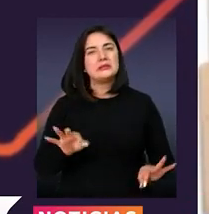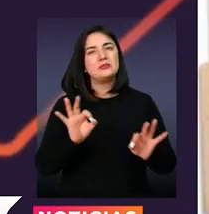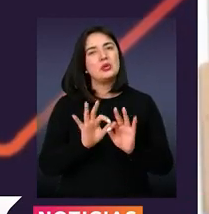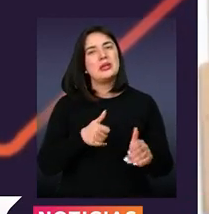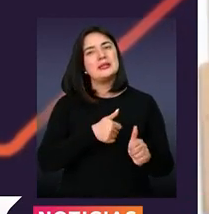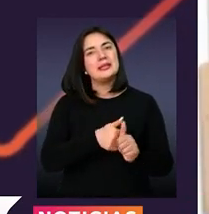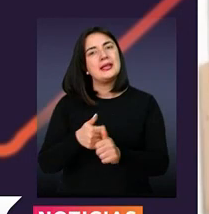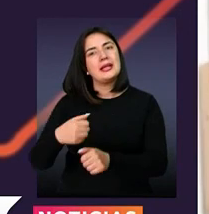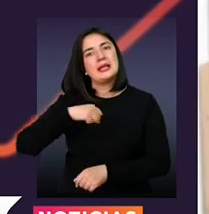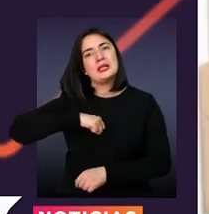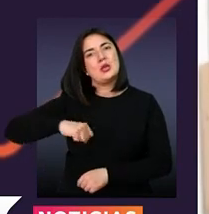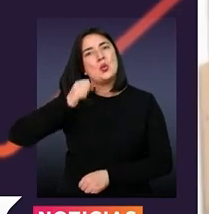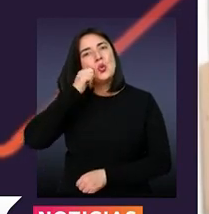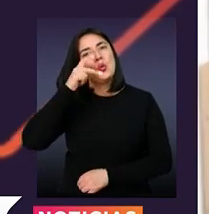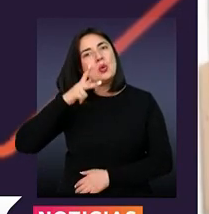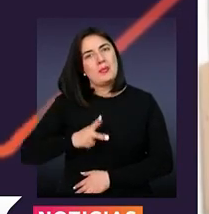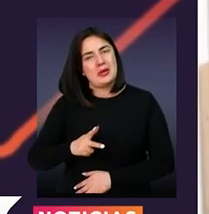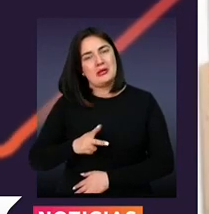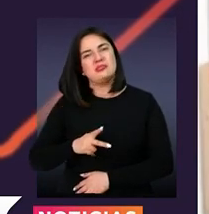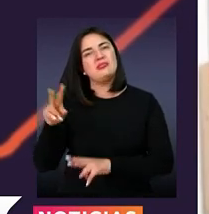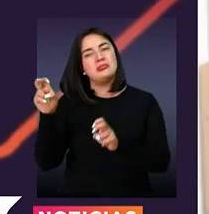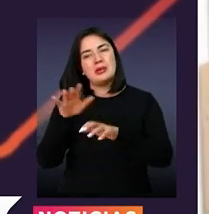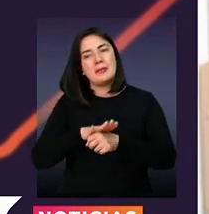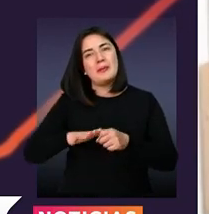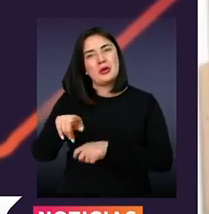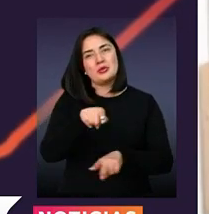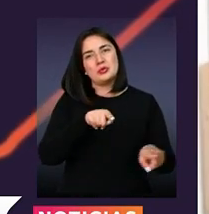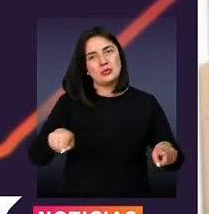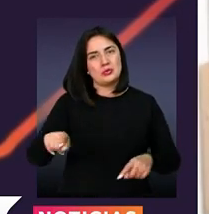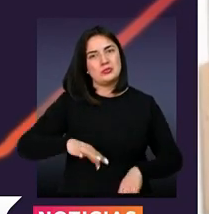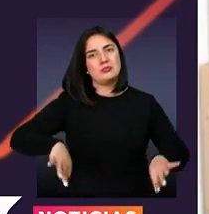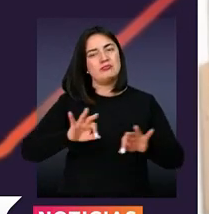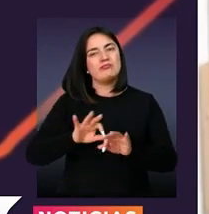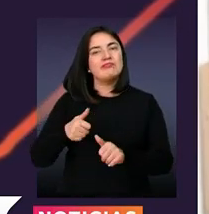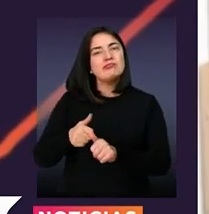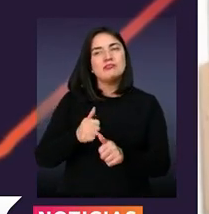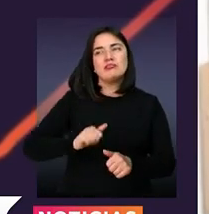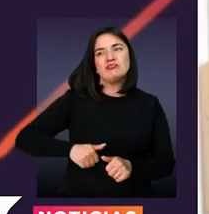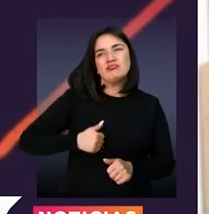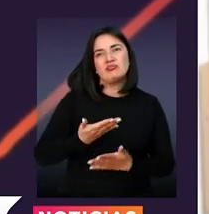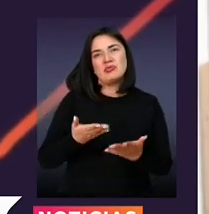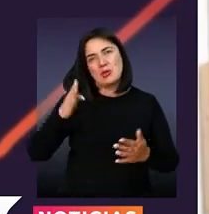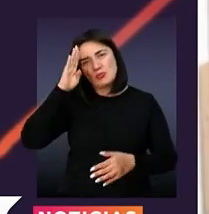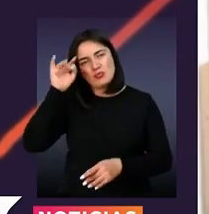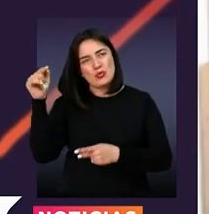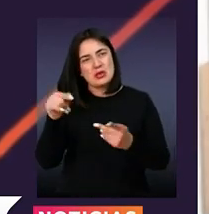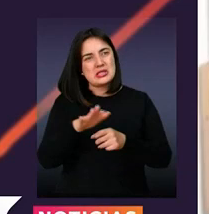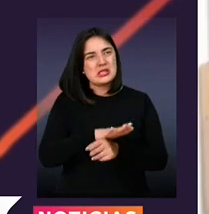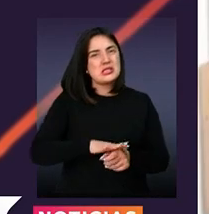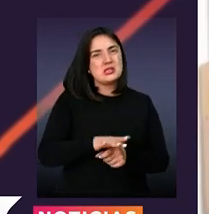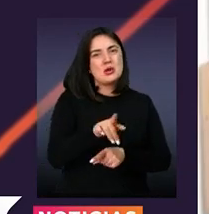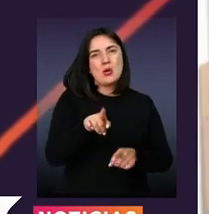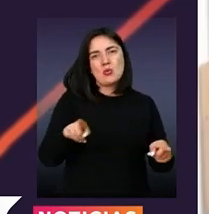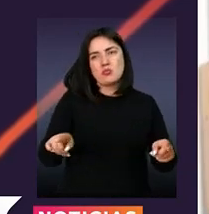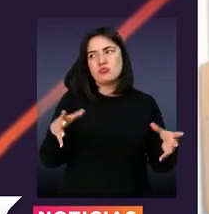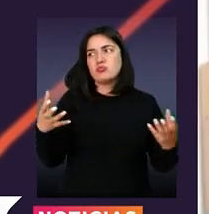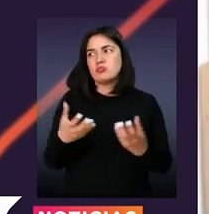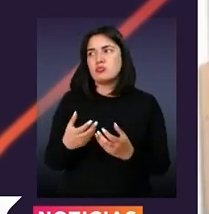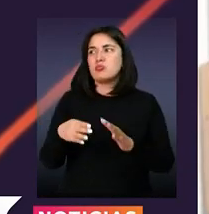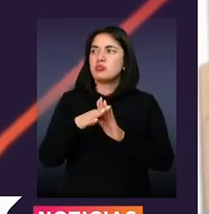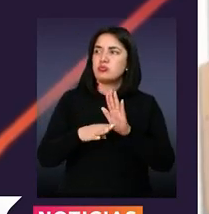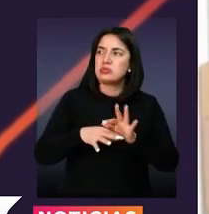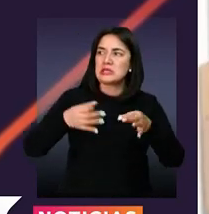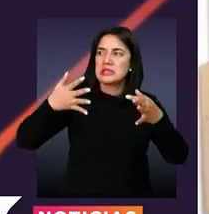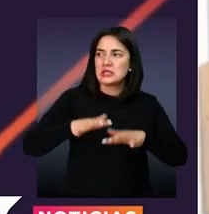derechos humanos en los barrios populares de bogotá frente a abusos de la policía y la situación de una política de seguridad poco